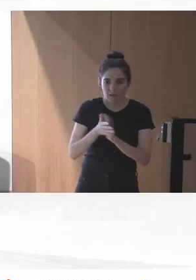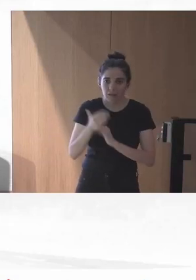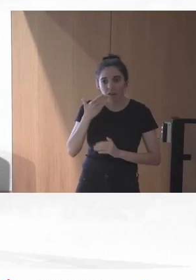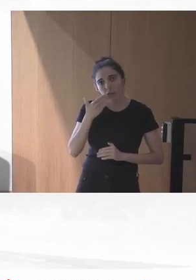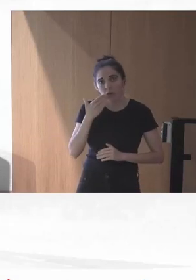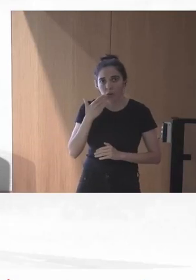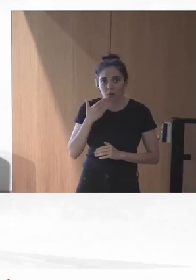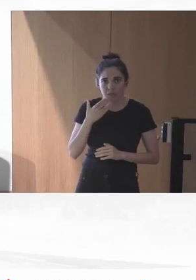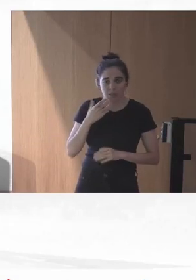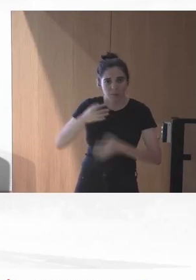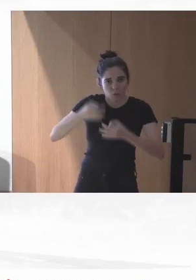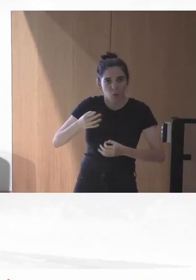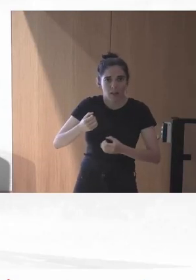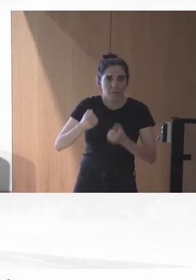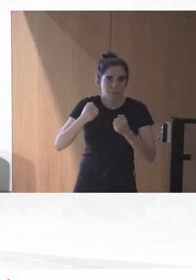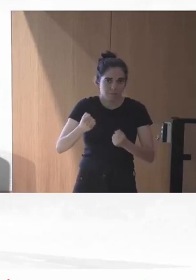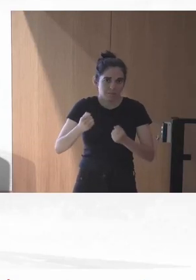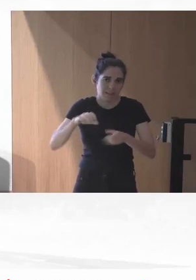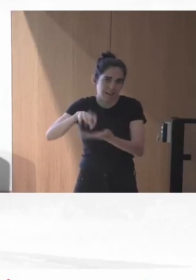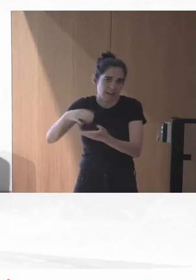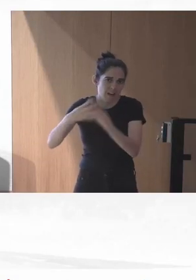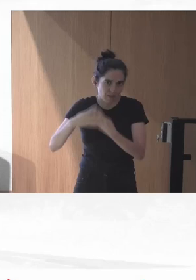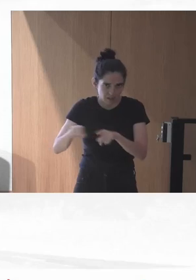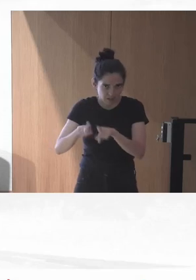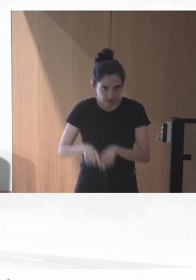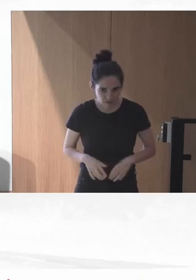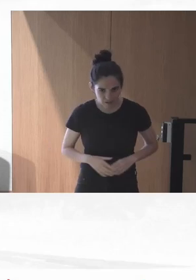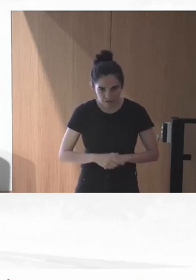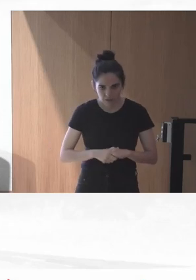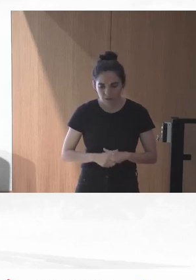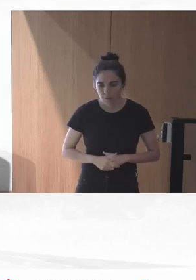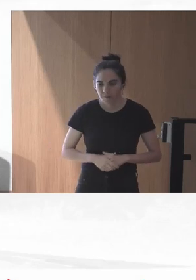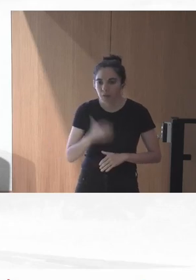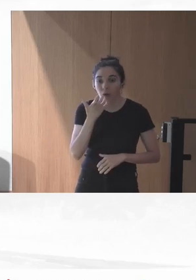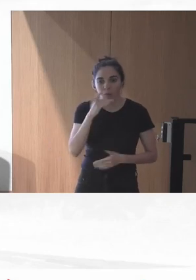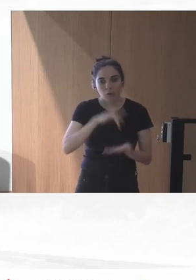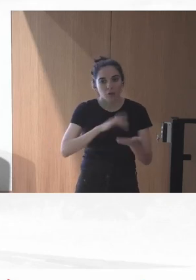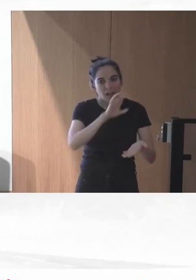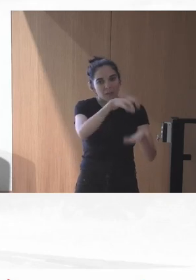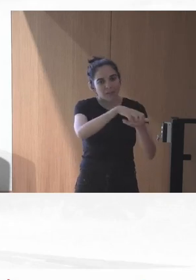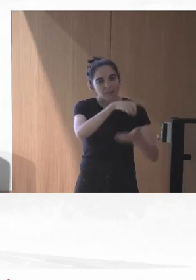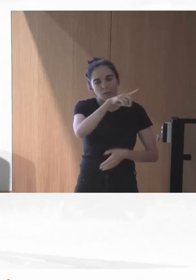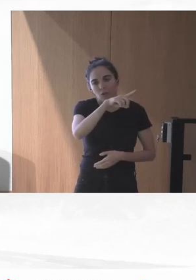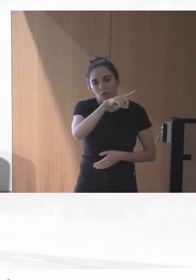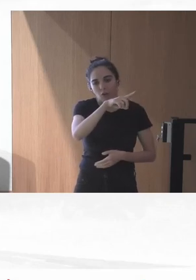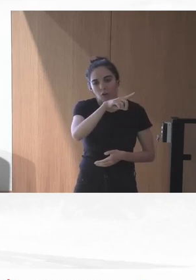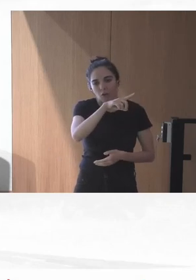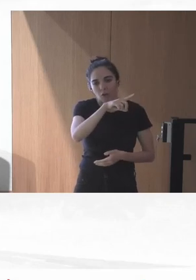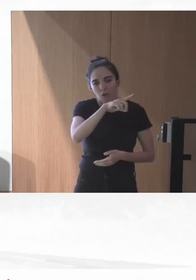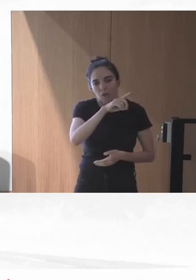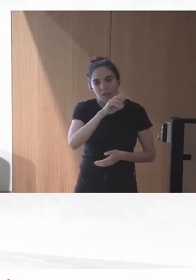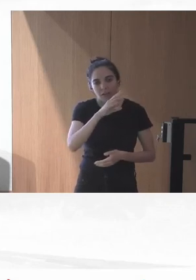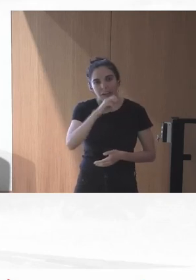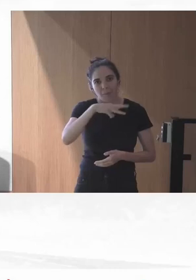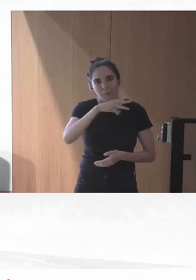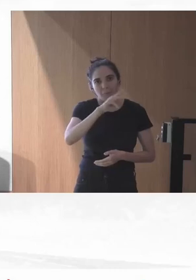realidad. Y vemos, conocemos el caso, por ejemplo, del centro de Valentín Campano, que murió